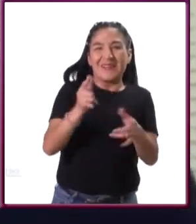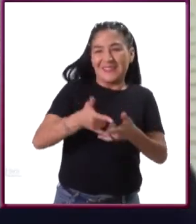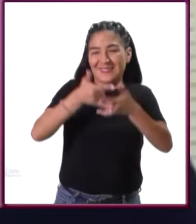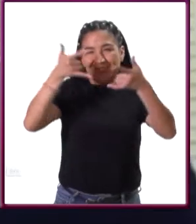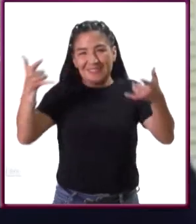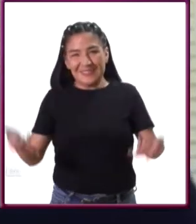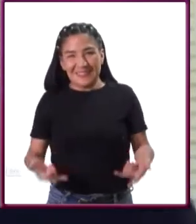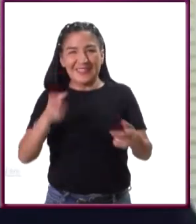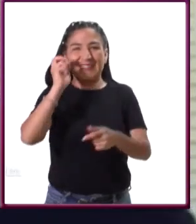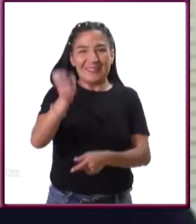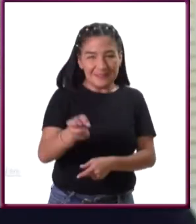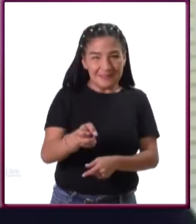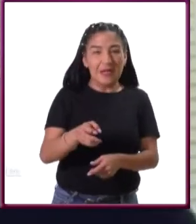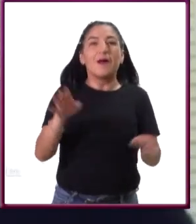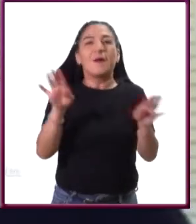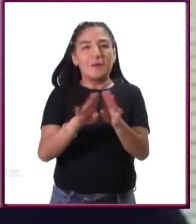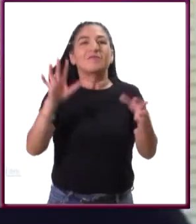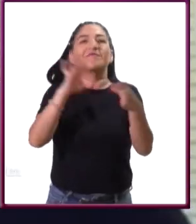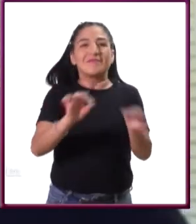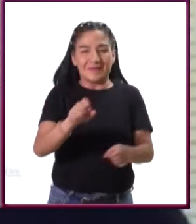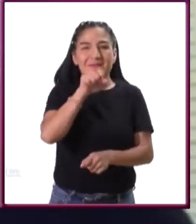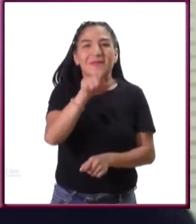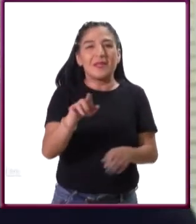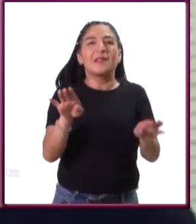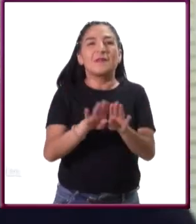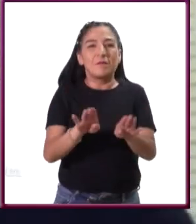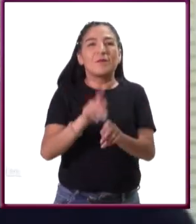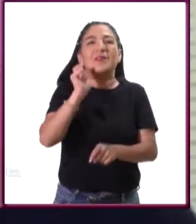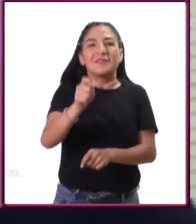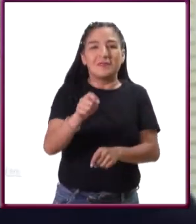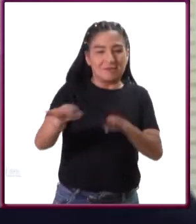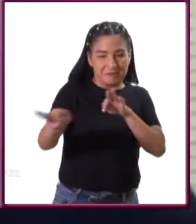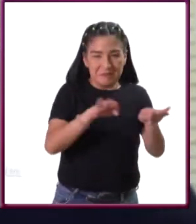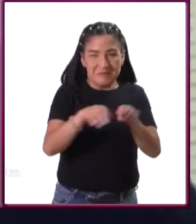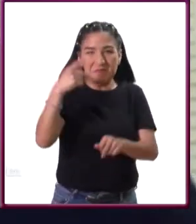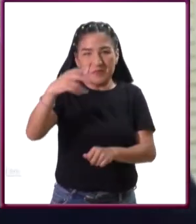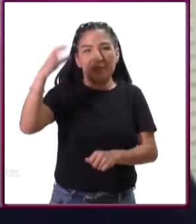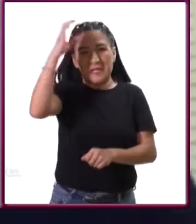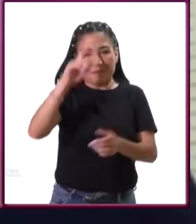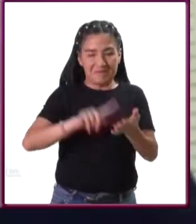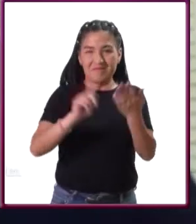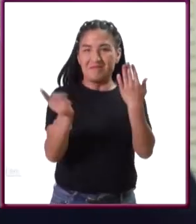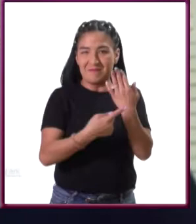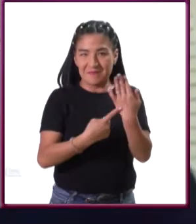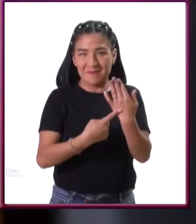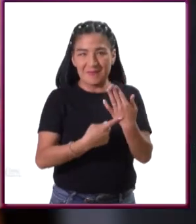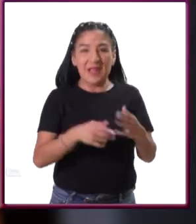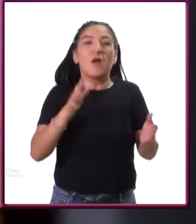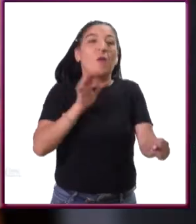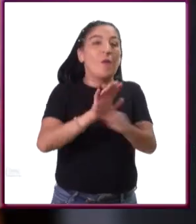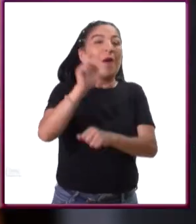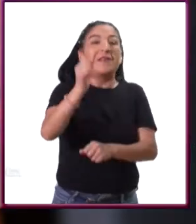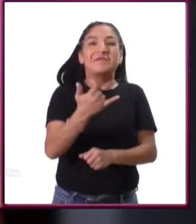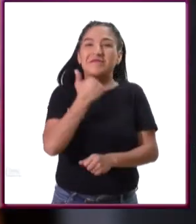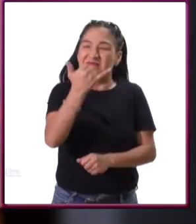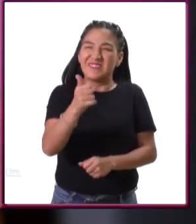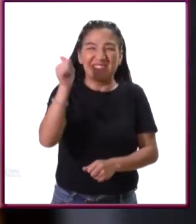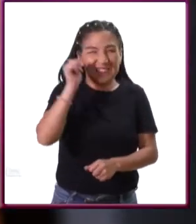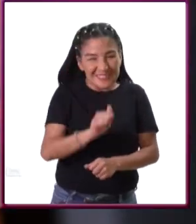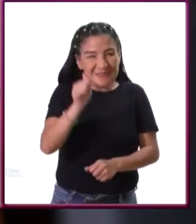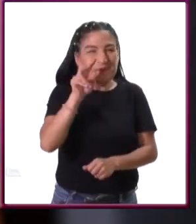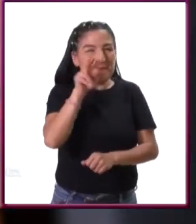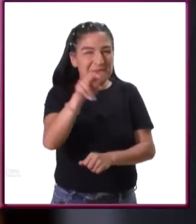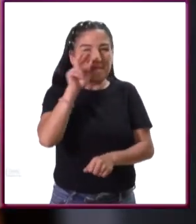Entonces también ahí como que sí se ve el trabajo científico detrás, ¿no? Entre los errores más comunes, bueno, es que muchas veces